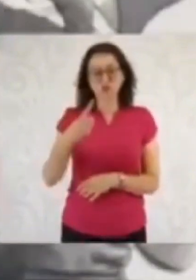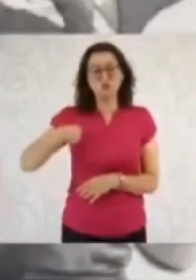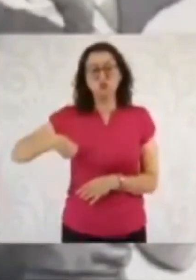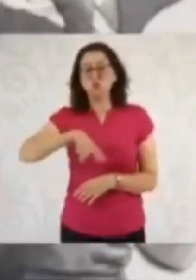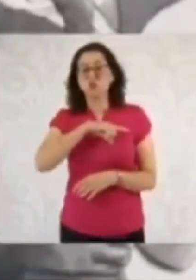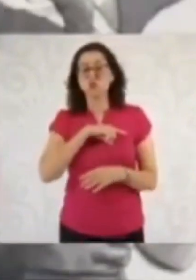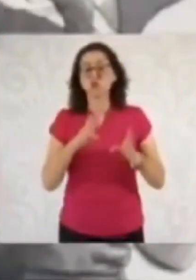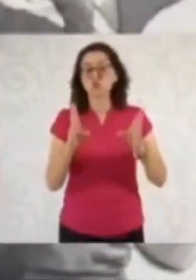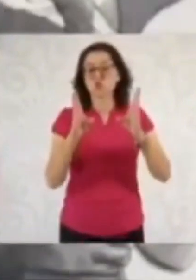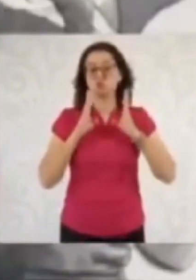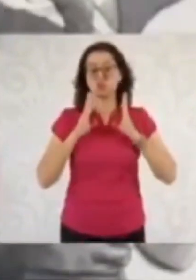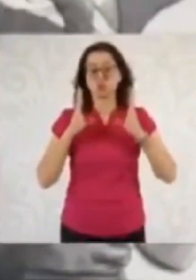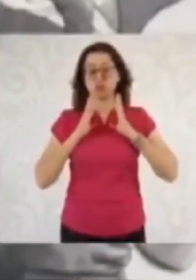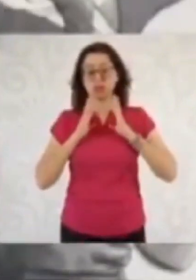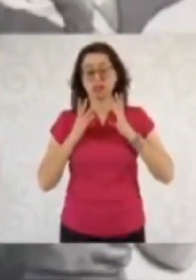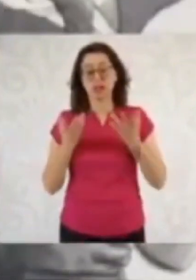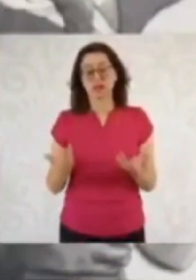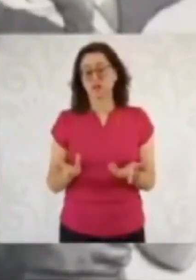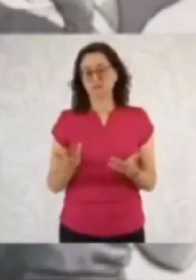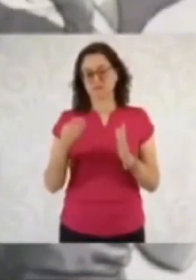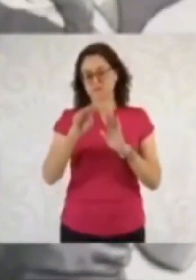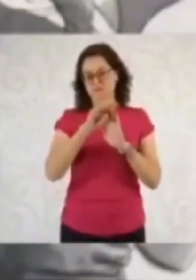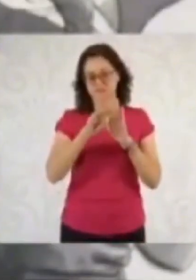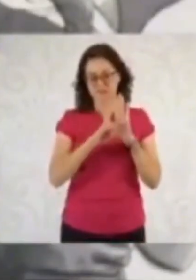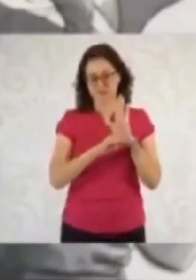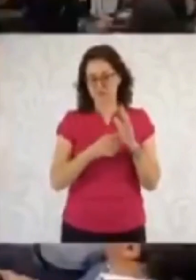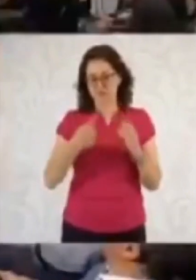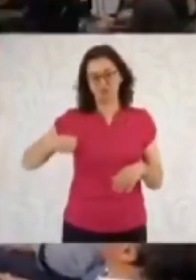bueno, nosotros procedimos con nuestros procedimientos.